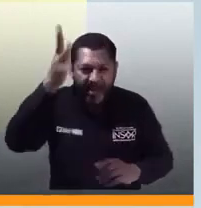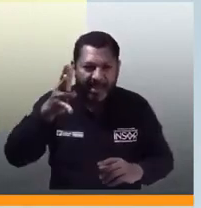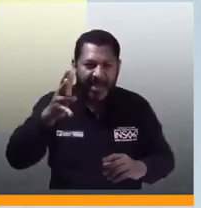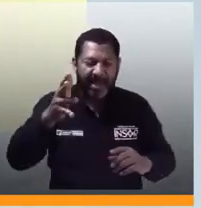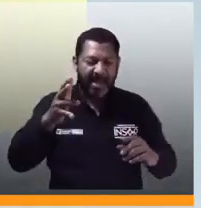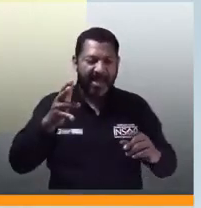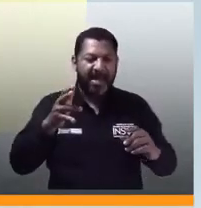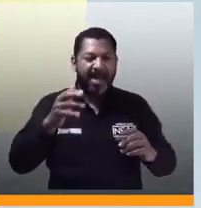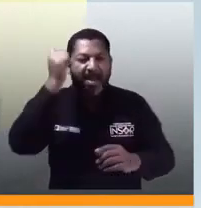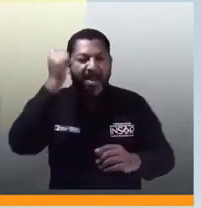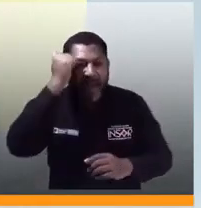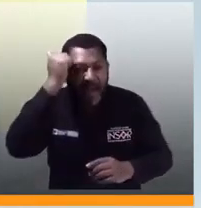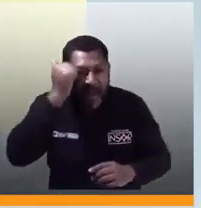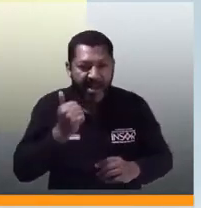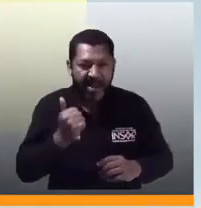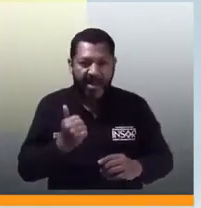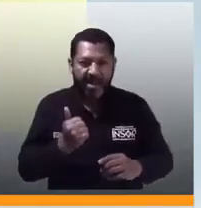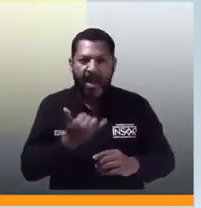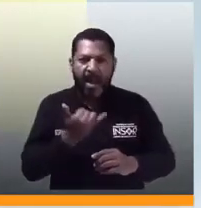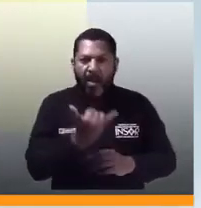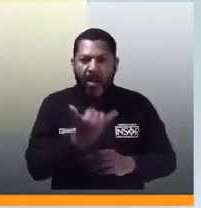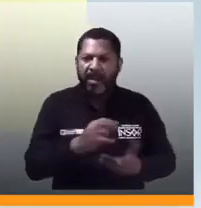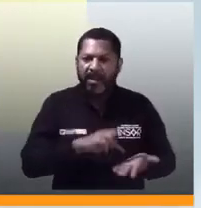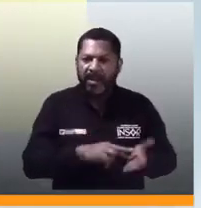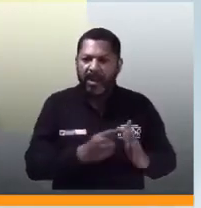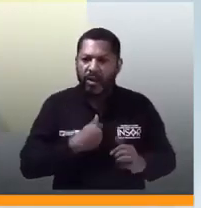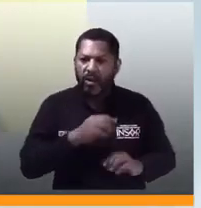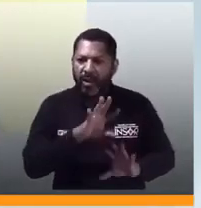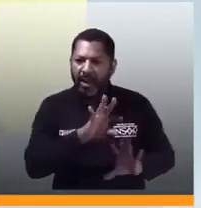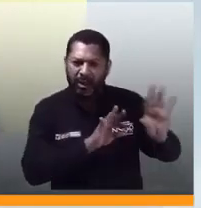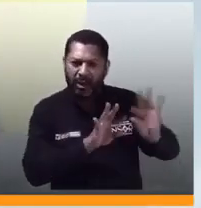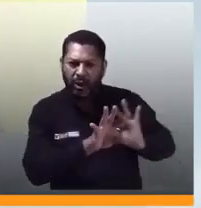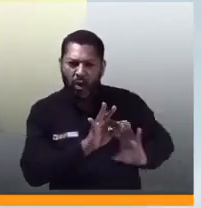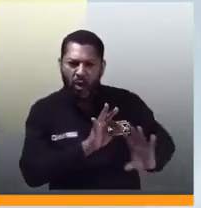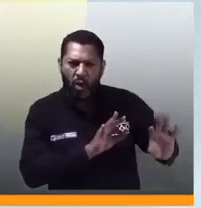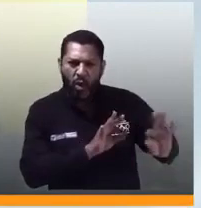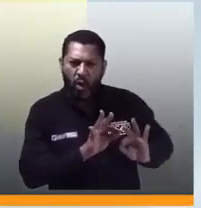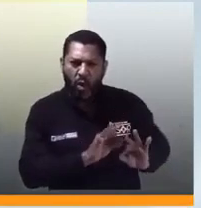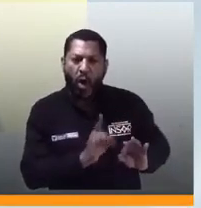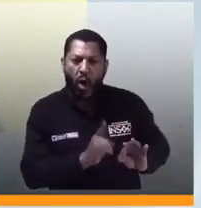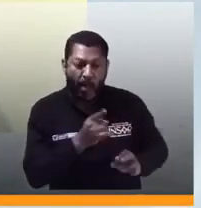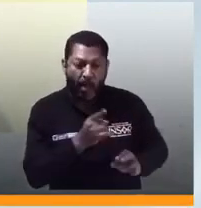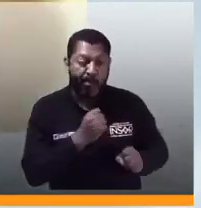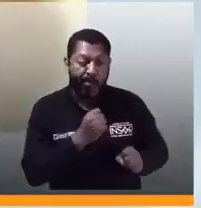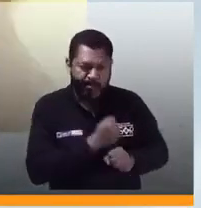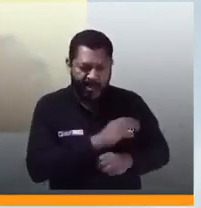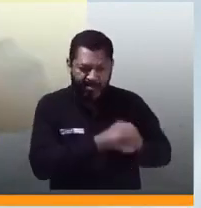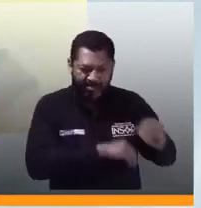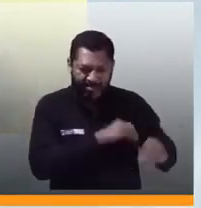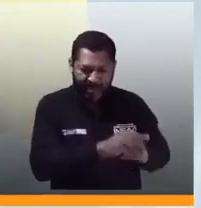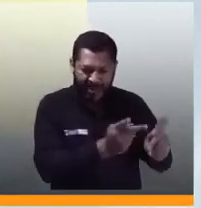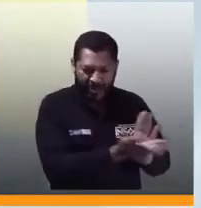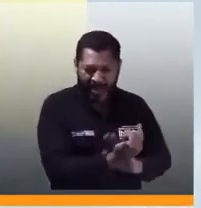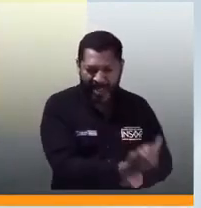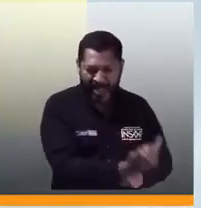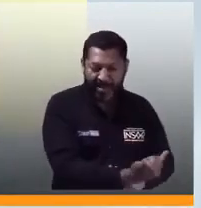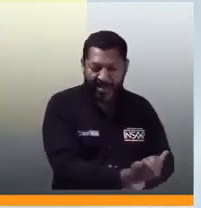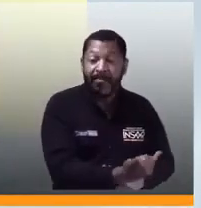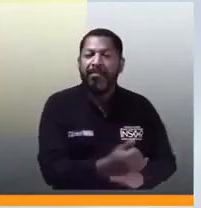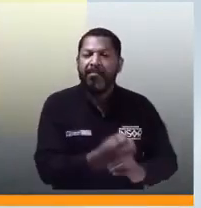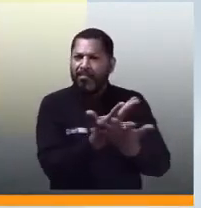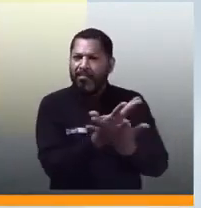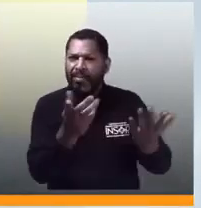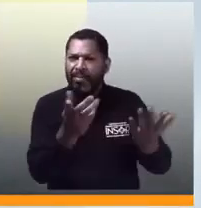qué en la caja de herramientas qué escojo y en qué momento los escojo para poder trabajar con los estudiantes, pues hay una gran cantidad de